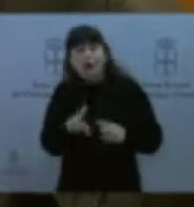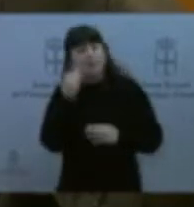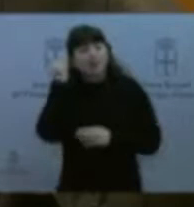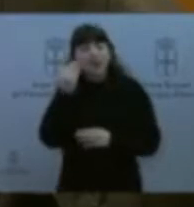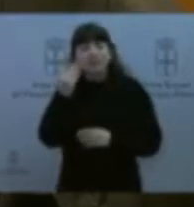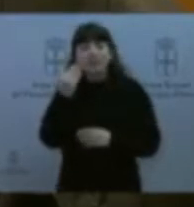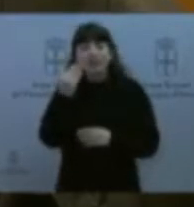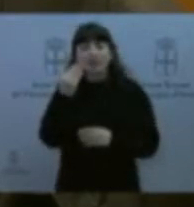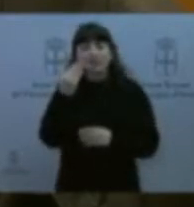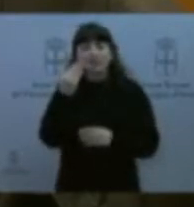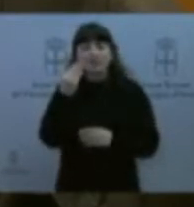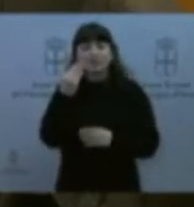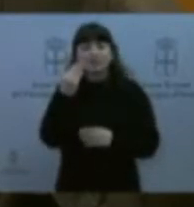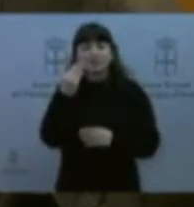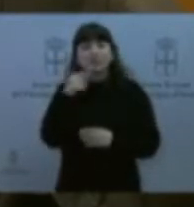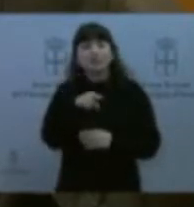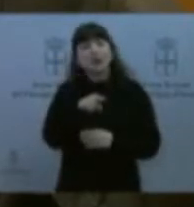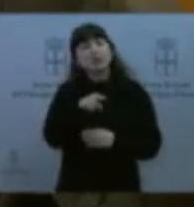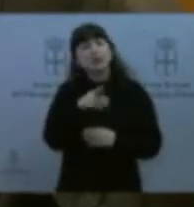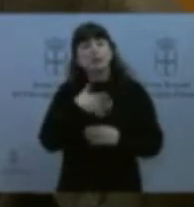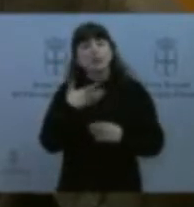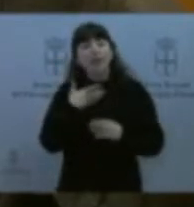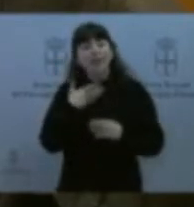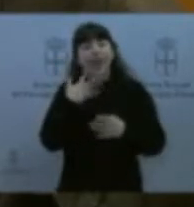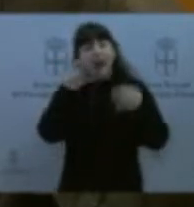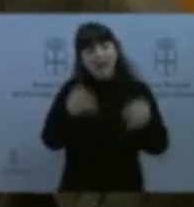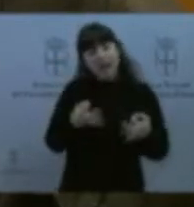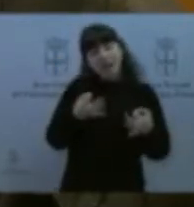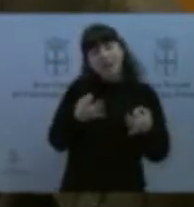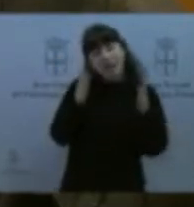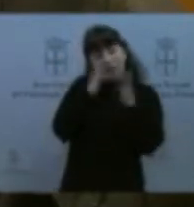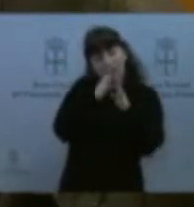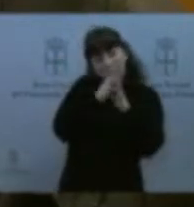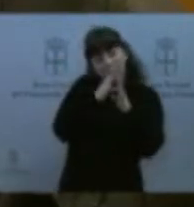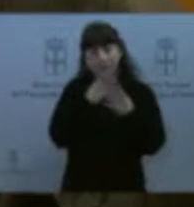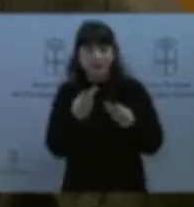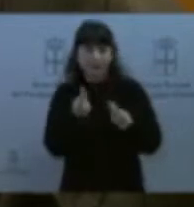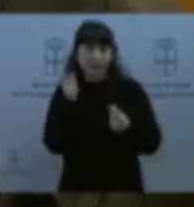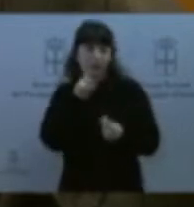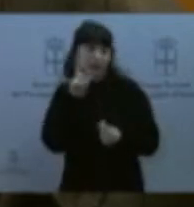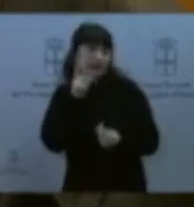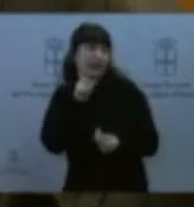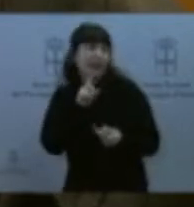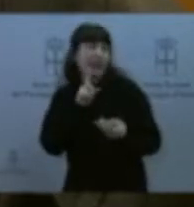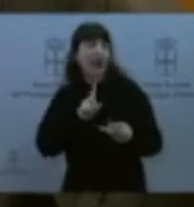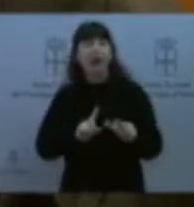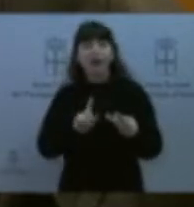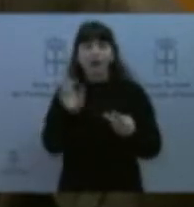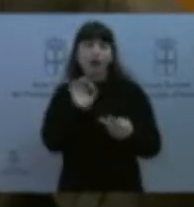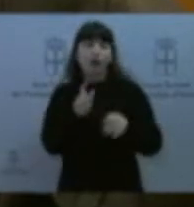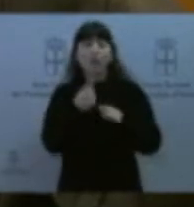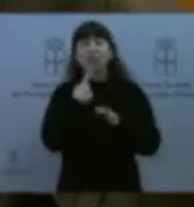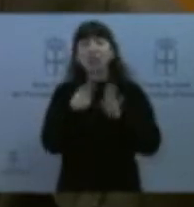ocultar la realidad con cuatro mentiras o anunciando 4 inversiones ordinarias disfrazadas de plan especial